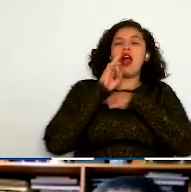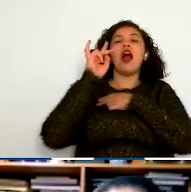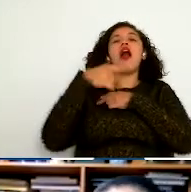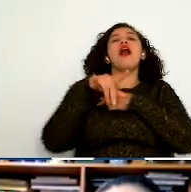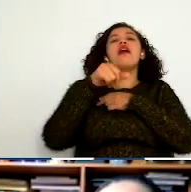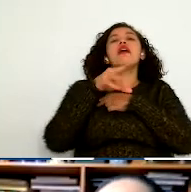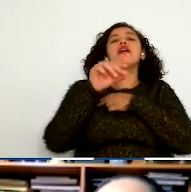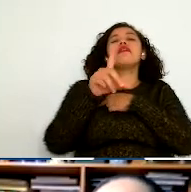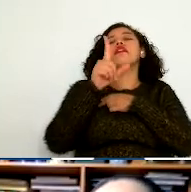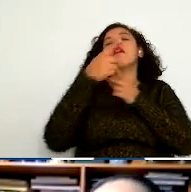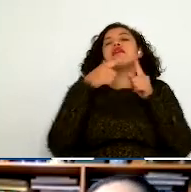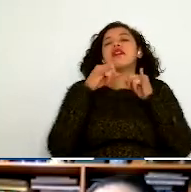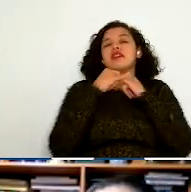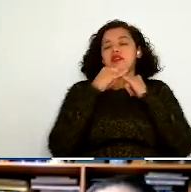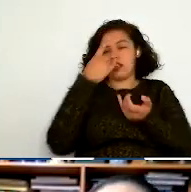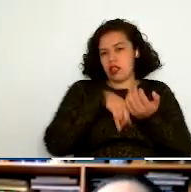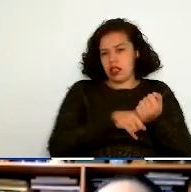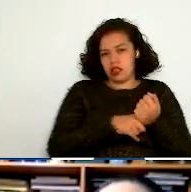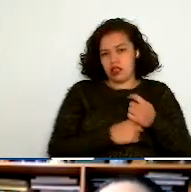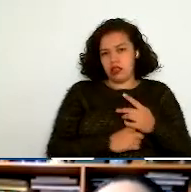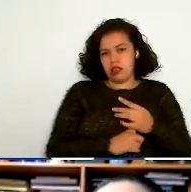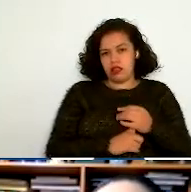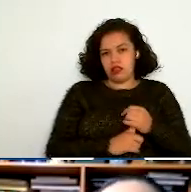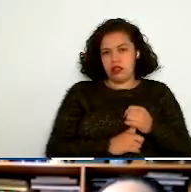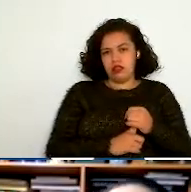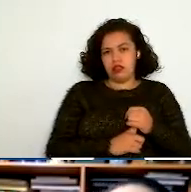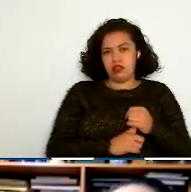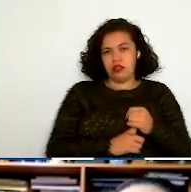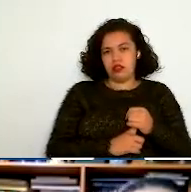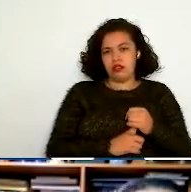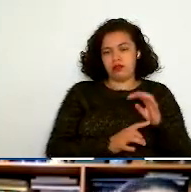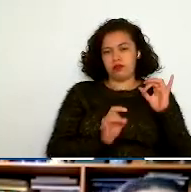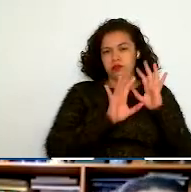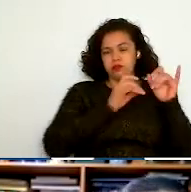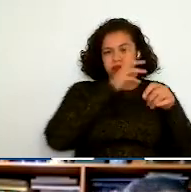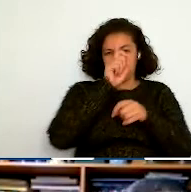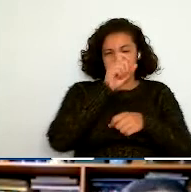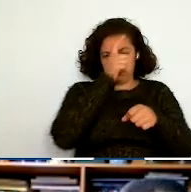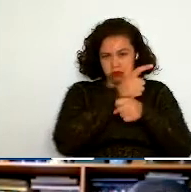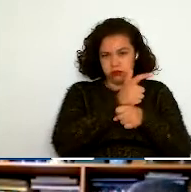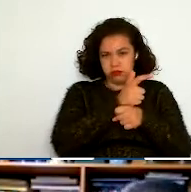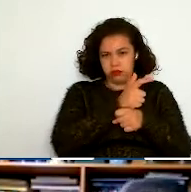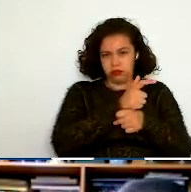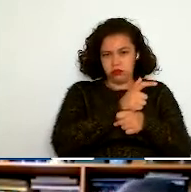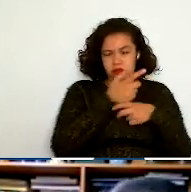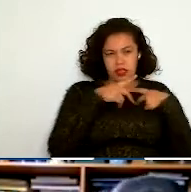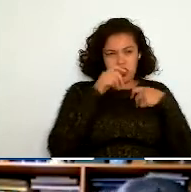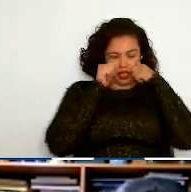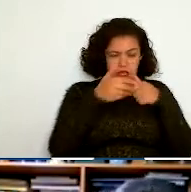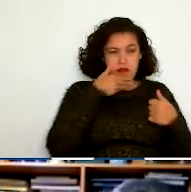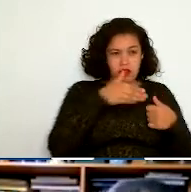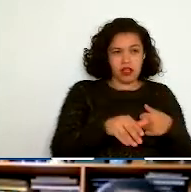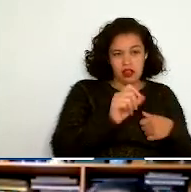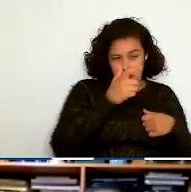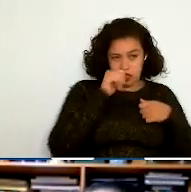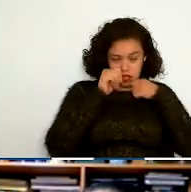de las instituciones, ustedes no me dejarán mentir, que de pronto uno identifica quién atiende bien y quién no atiende bien,